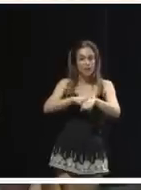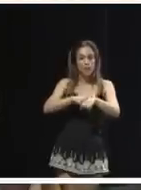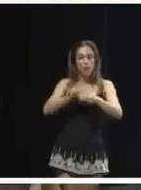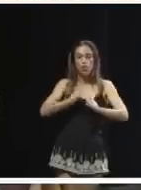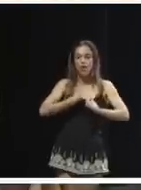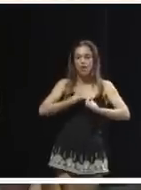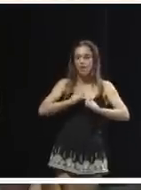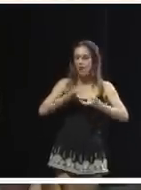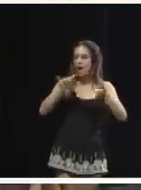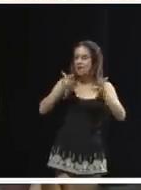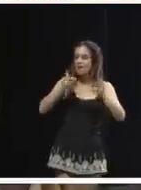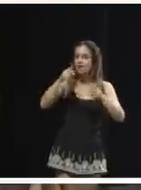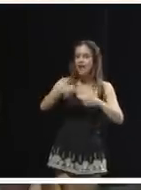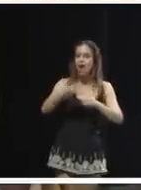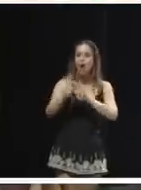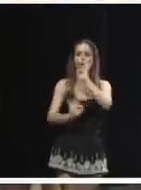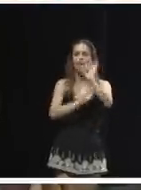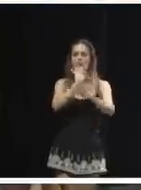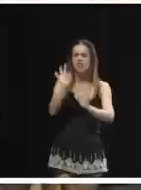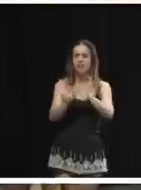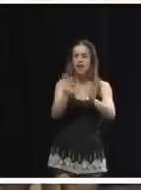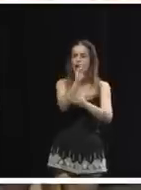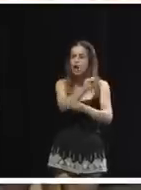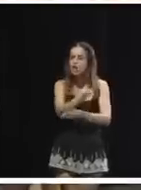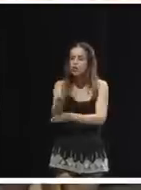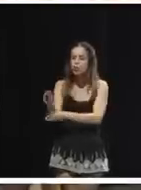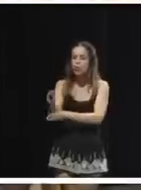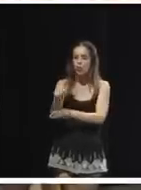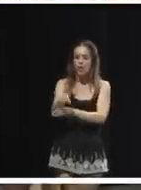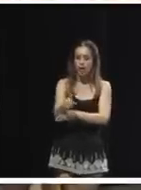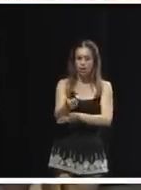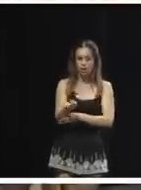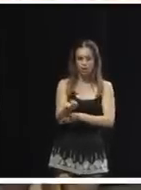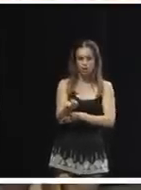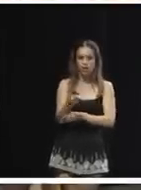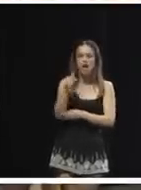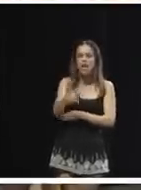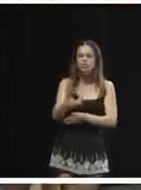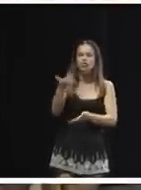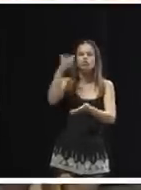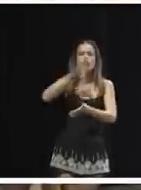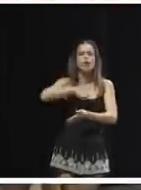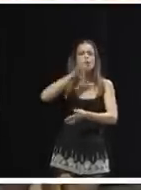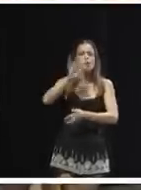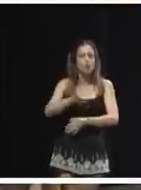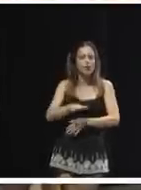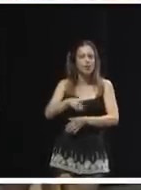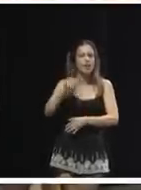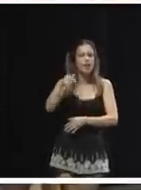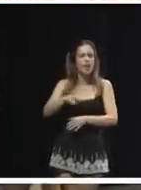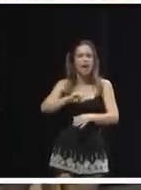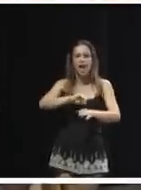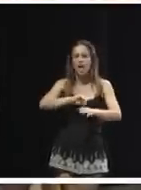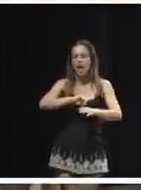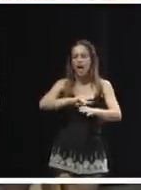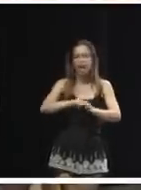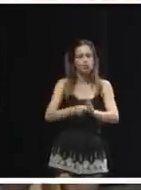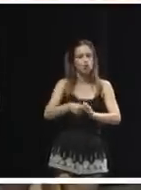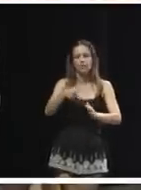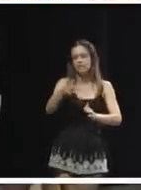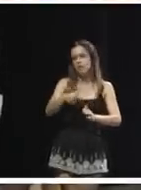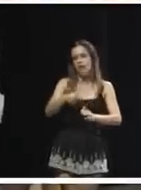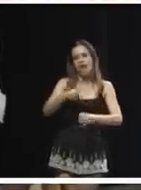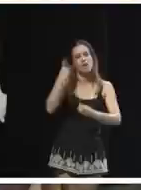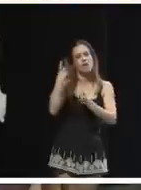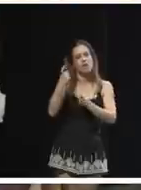y organizarnos en el cuidado. Esto no solamente es posible, es absolutamente necesario.